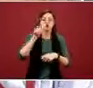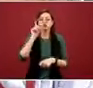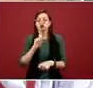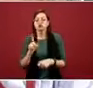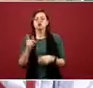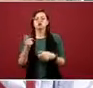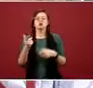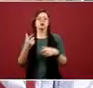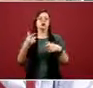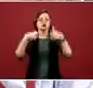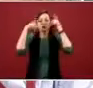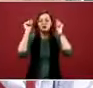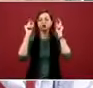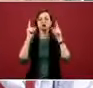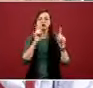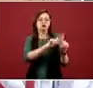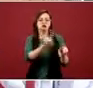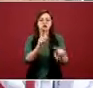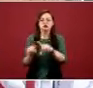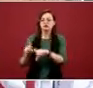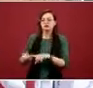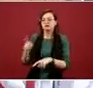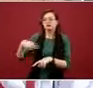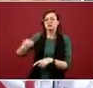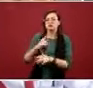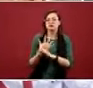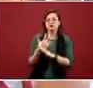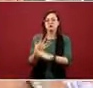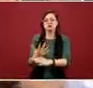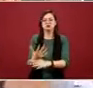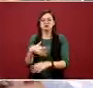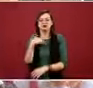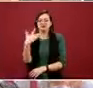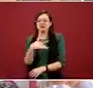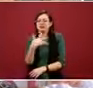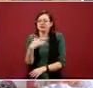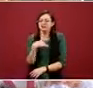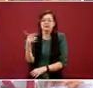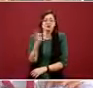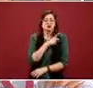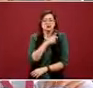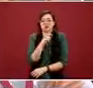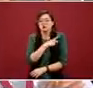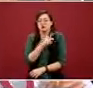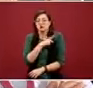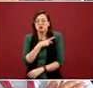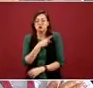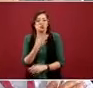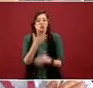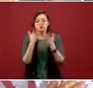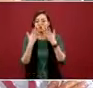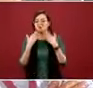internos de pregrado, etcétera, se comenta mucho esto, se sienten bastante abandonados, abandonadas.